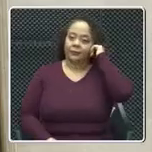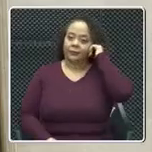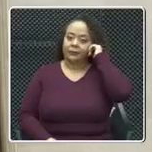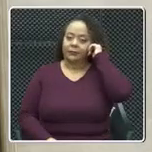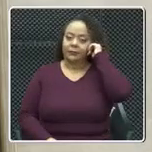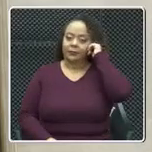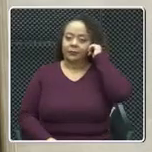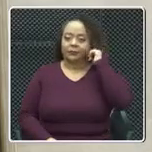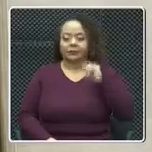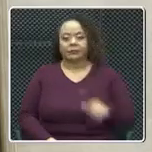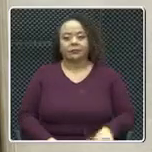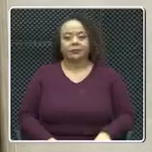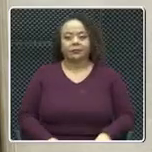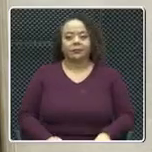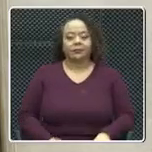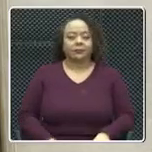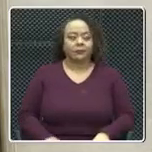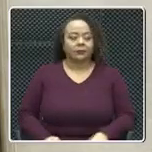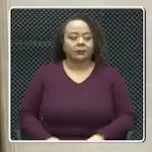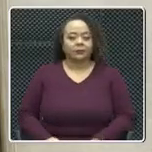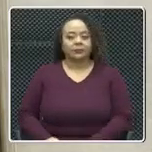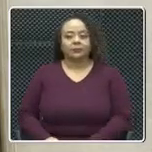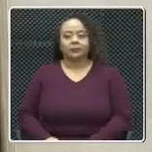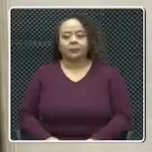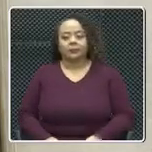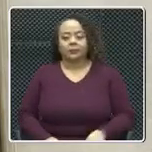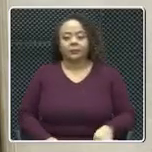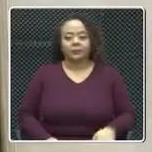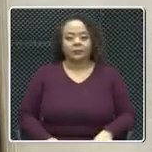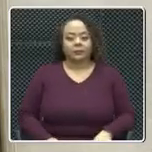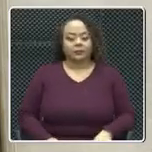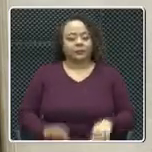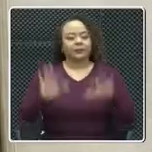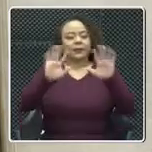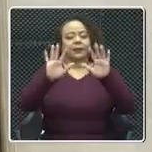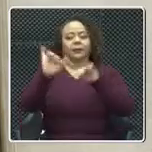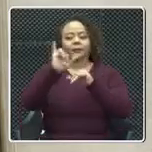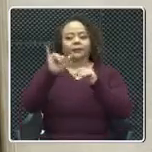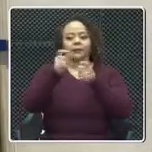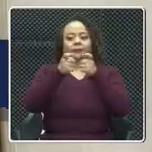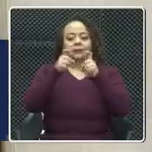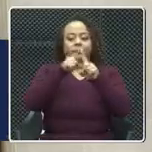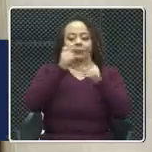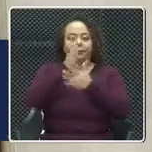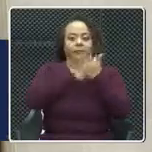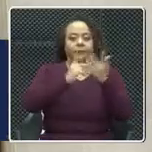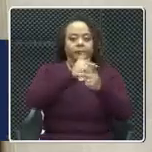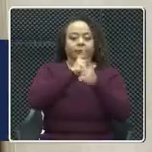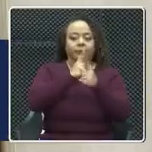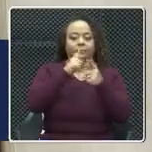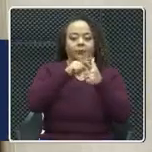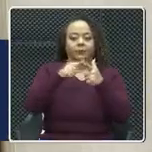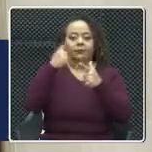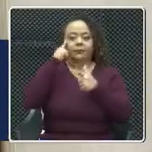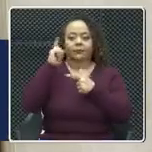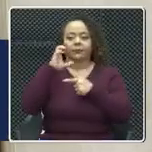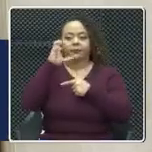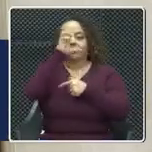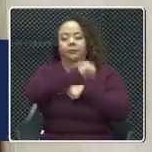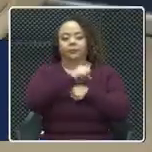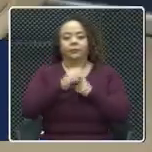La causalidad entre enfermedades. No la causalidad, digamos, más bien como es como se manejan desde la parte preventiva, es más bien para